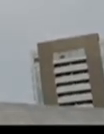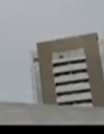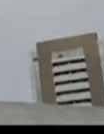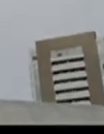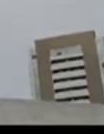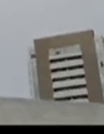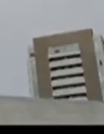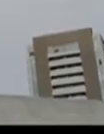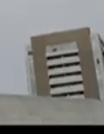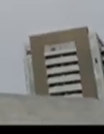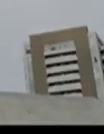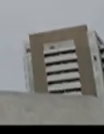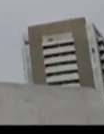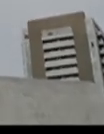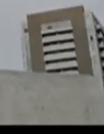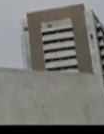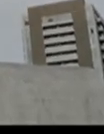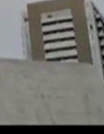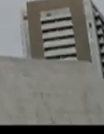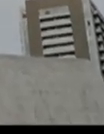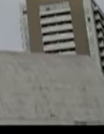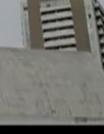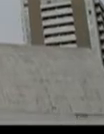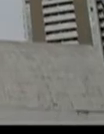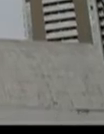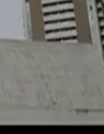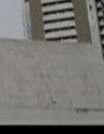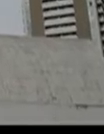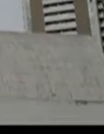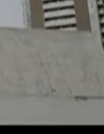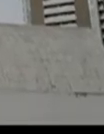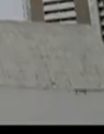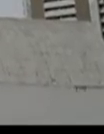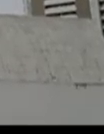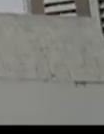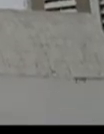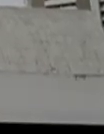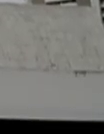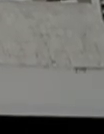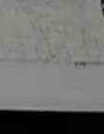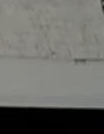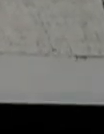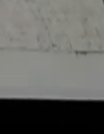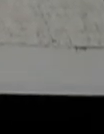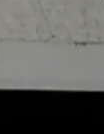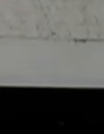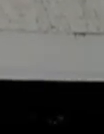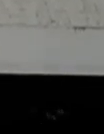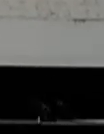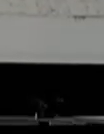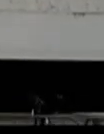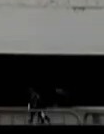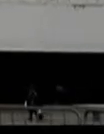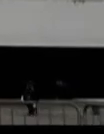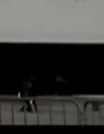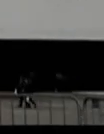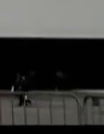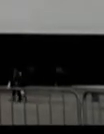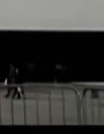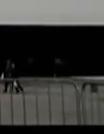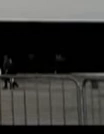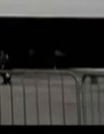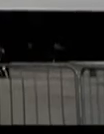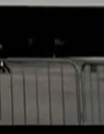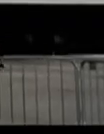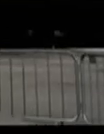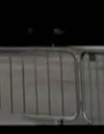espacios donde precisamente están abiertos para las diversas culturas latinoamericanas. Platícanos